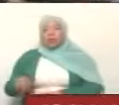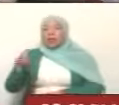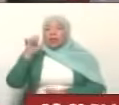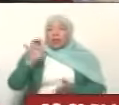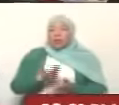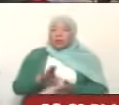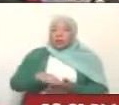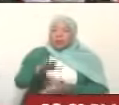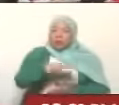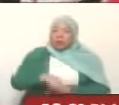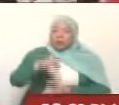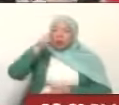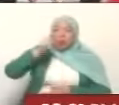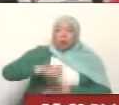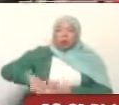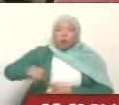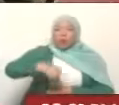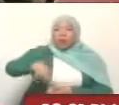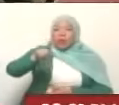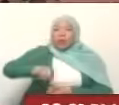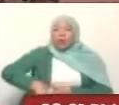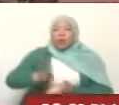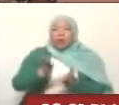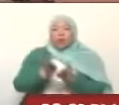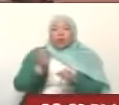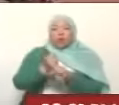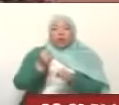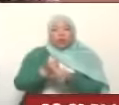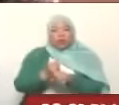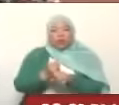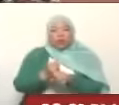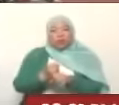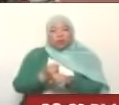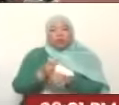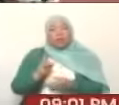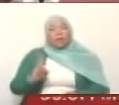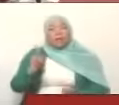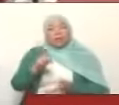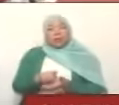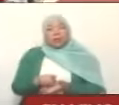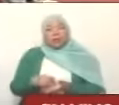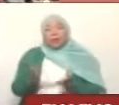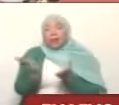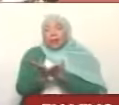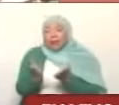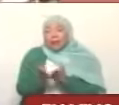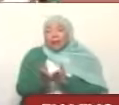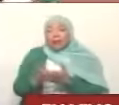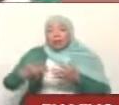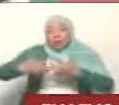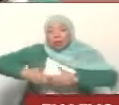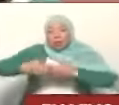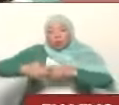ciudades, en los pueblos, también la clase obrera dice presente. La clase obrera